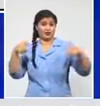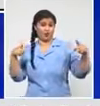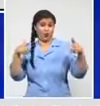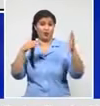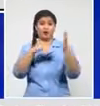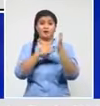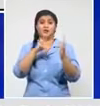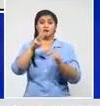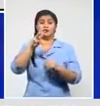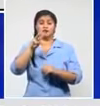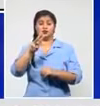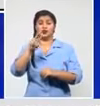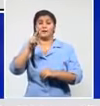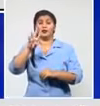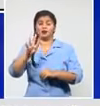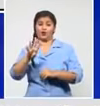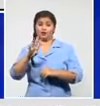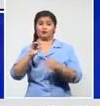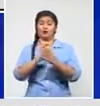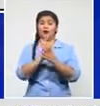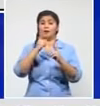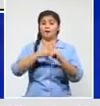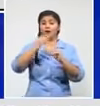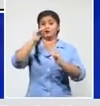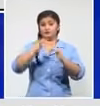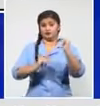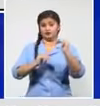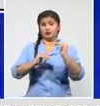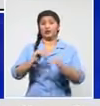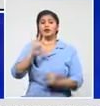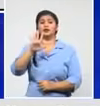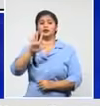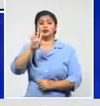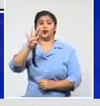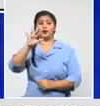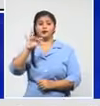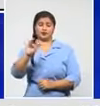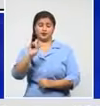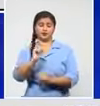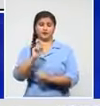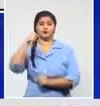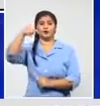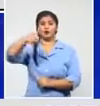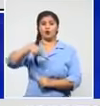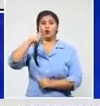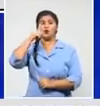1.324, en mayo bajamos a 547, en junio a